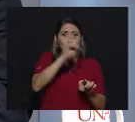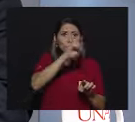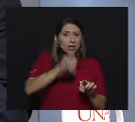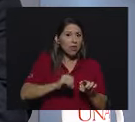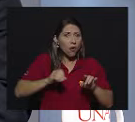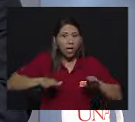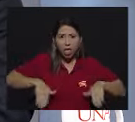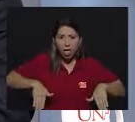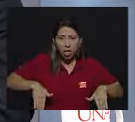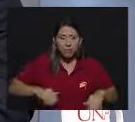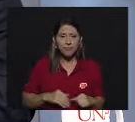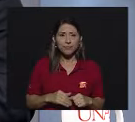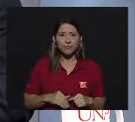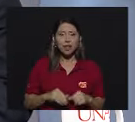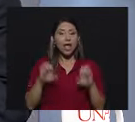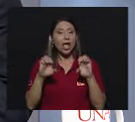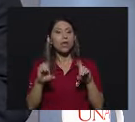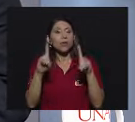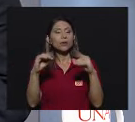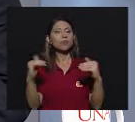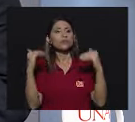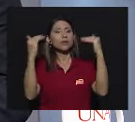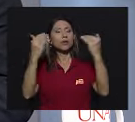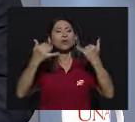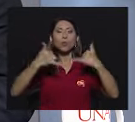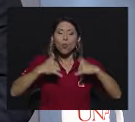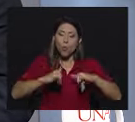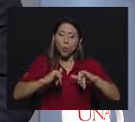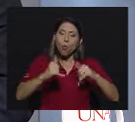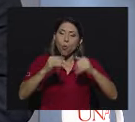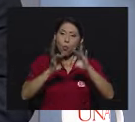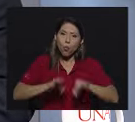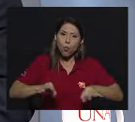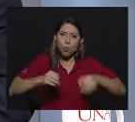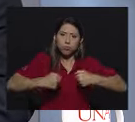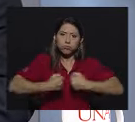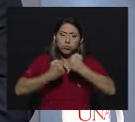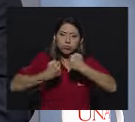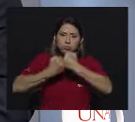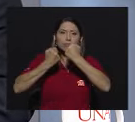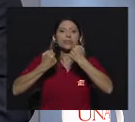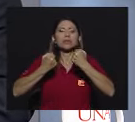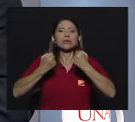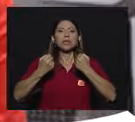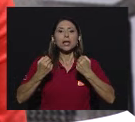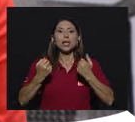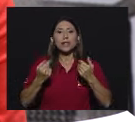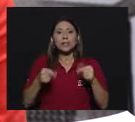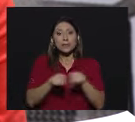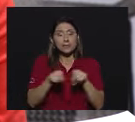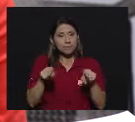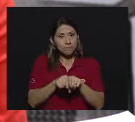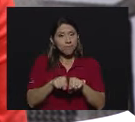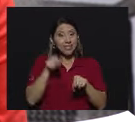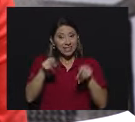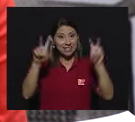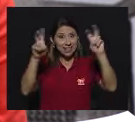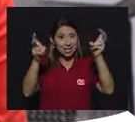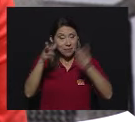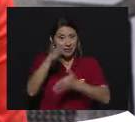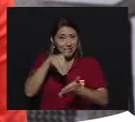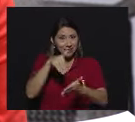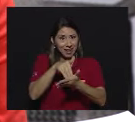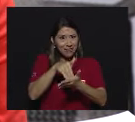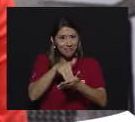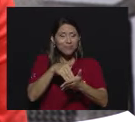todavía no lo logra, ¿verdad? Y en educación superior todavía tenemos importantes desafíos incluso en lo que es un tema central